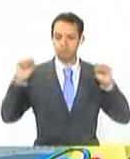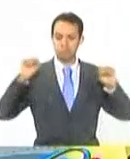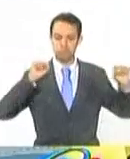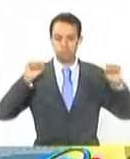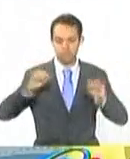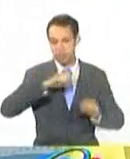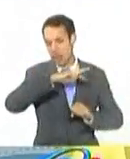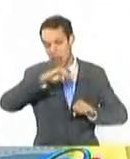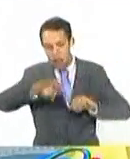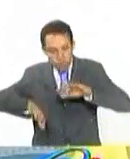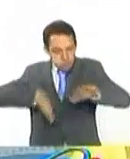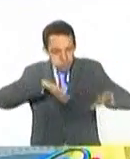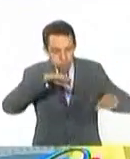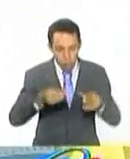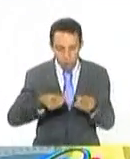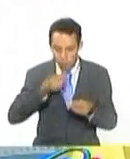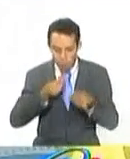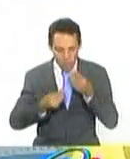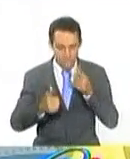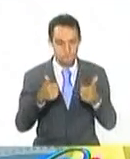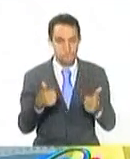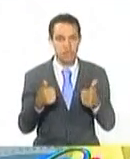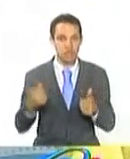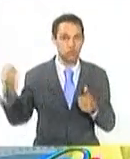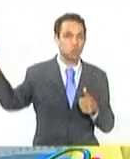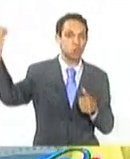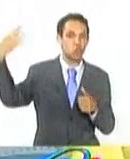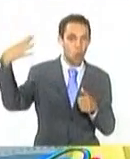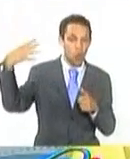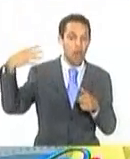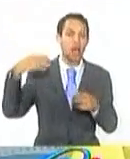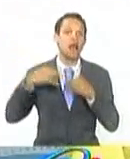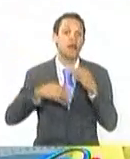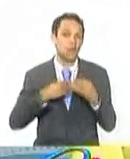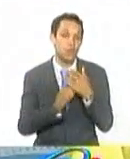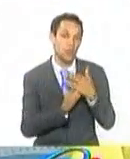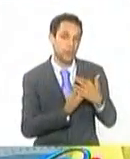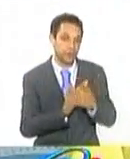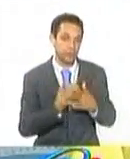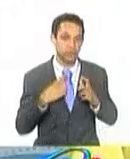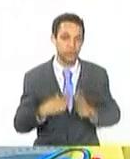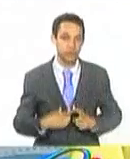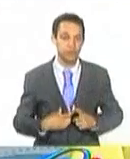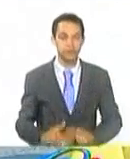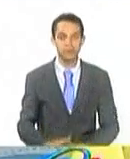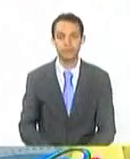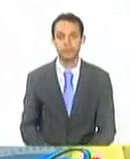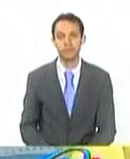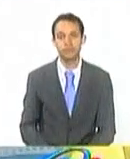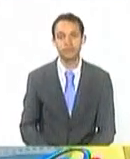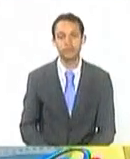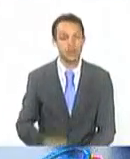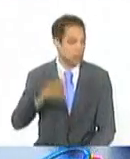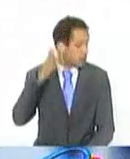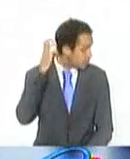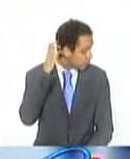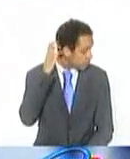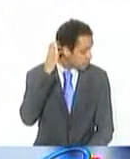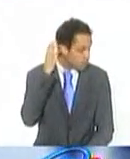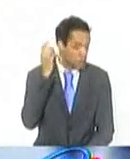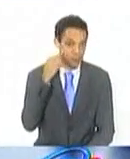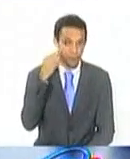natación cuando me alimento bien cuando recibo sol eso es cuidar mi cuerpo vamos a Cartago con otra llamada María